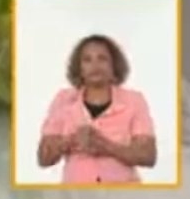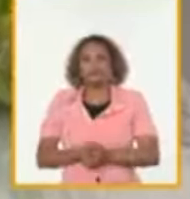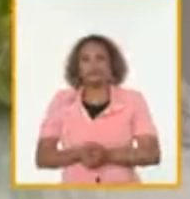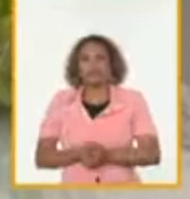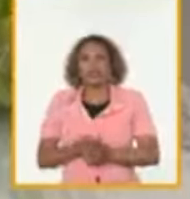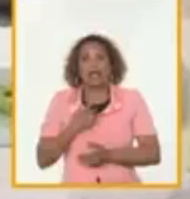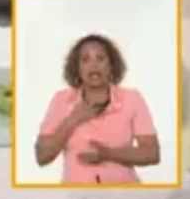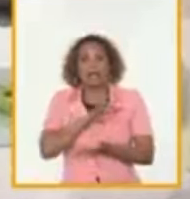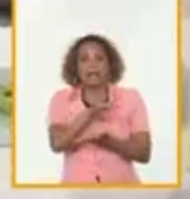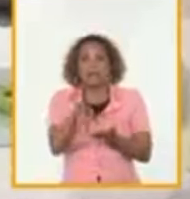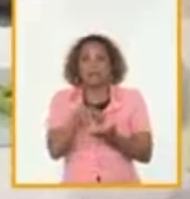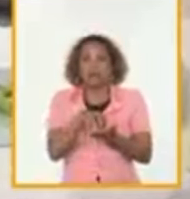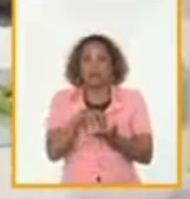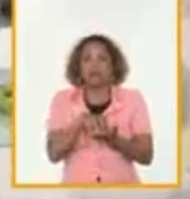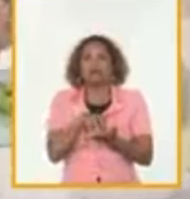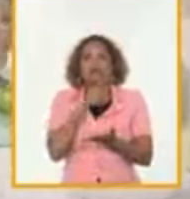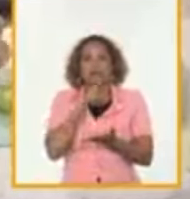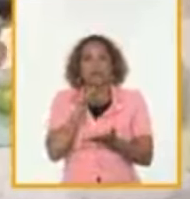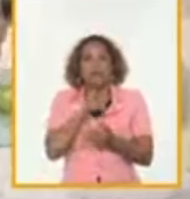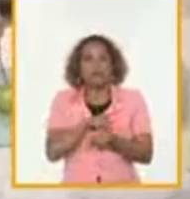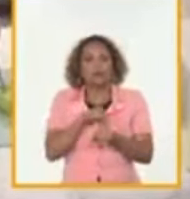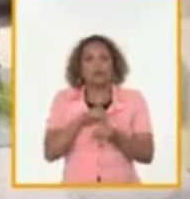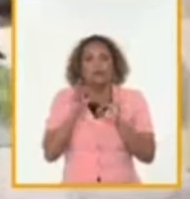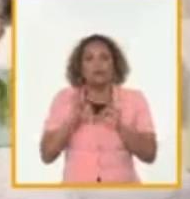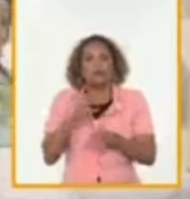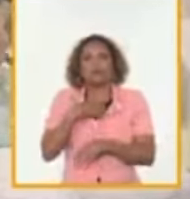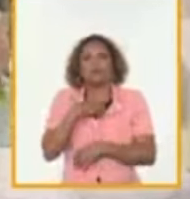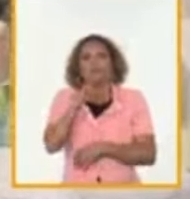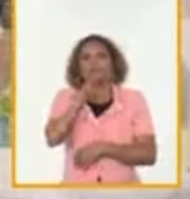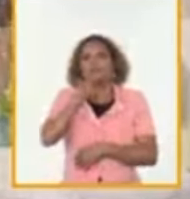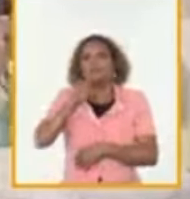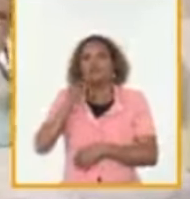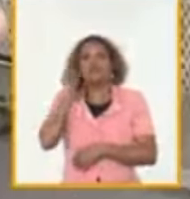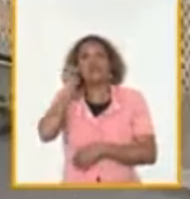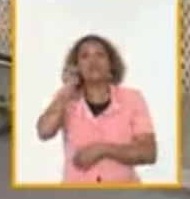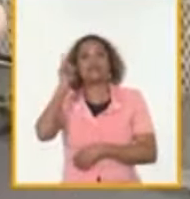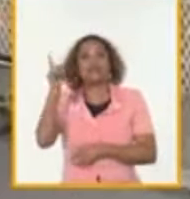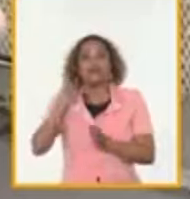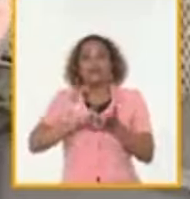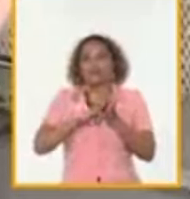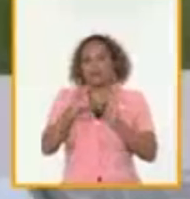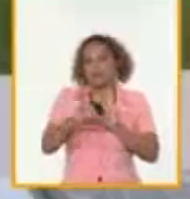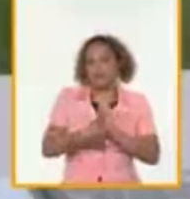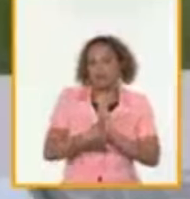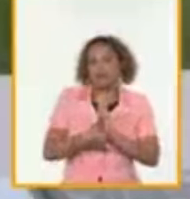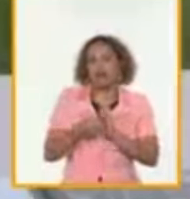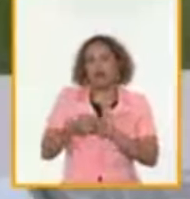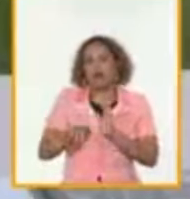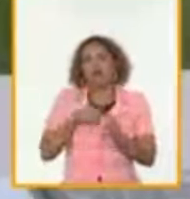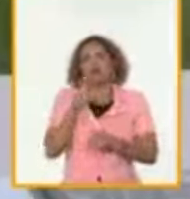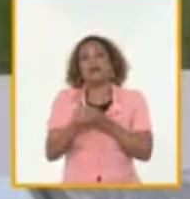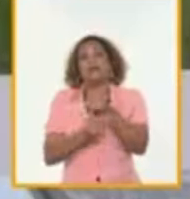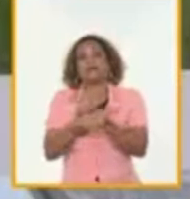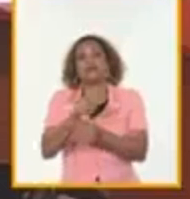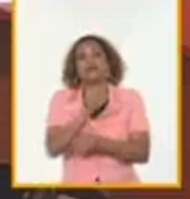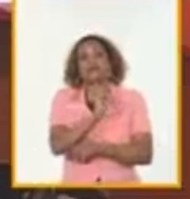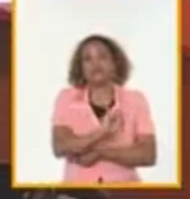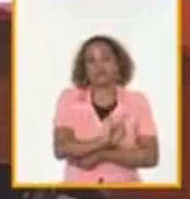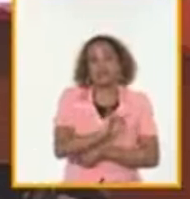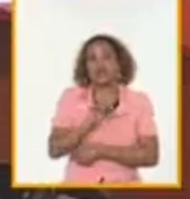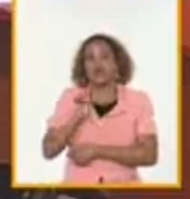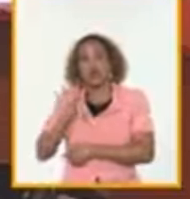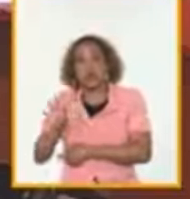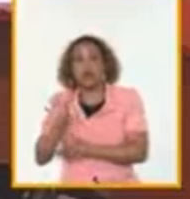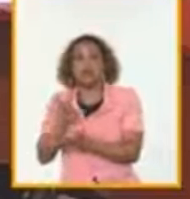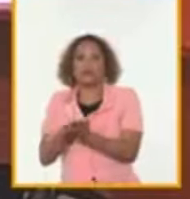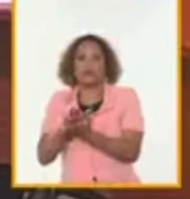sin duda exactamente en estos momentos tiene 29 ideas de proyecto están en proceso de elaboración siete y ya cuatro están en